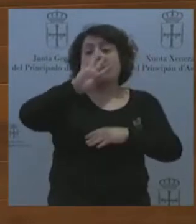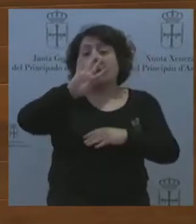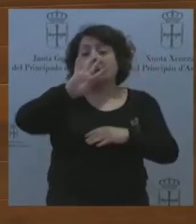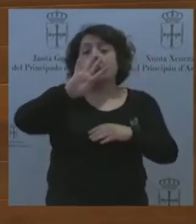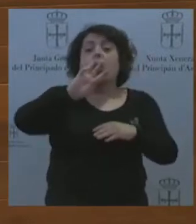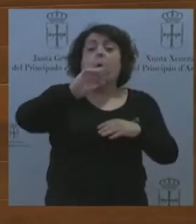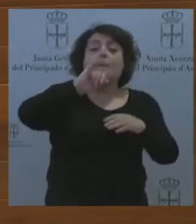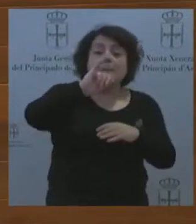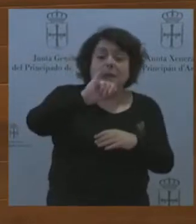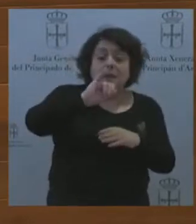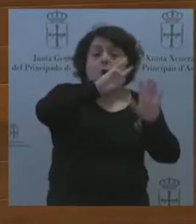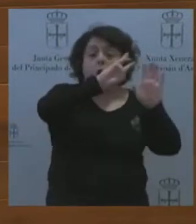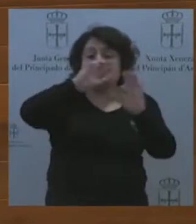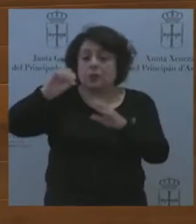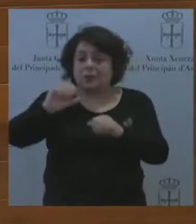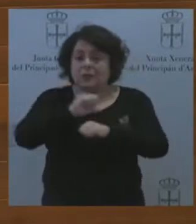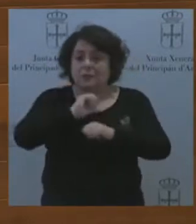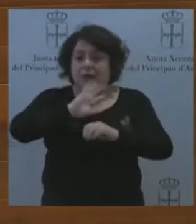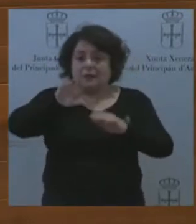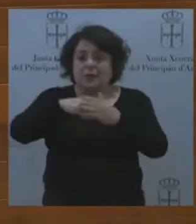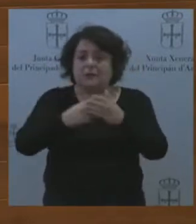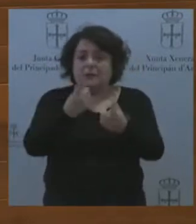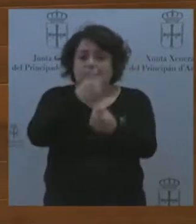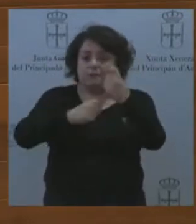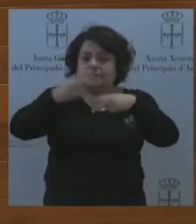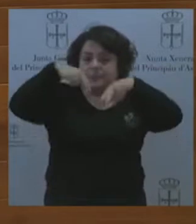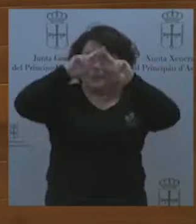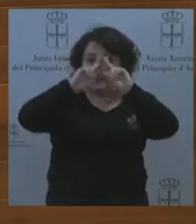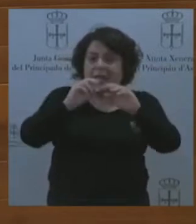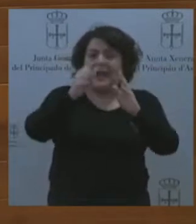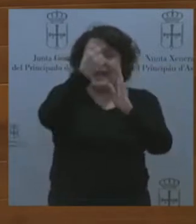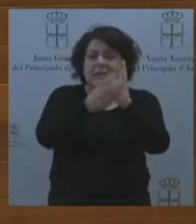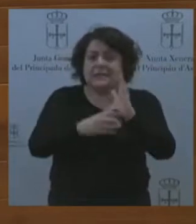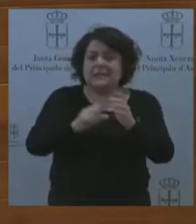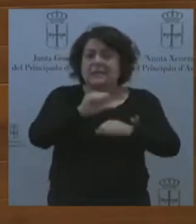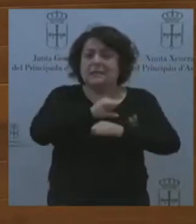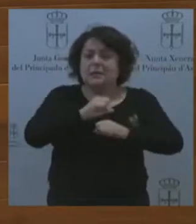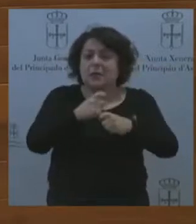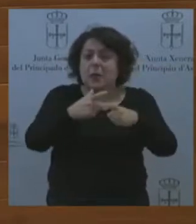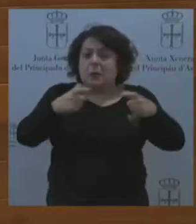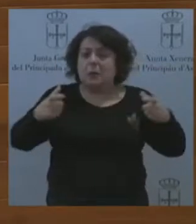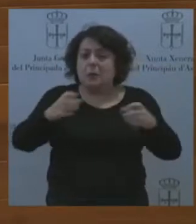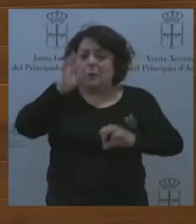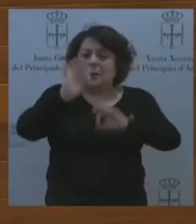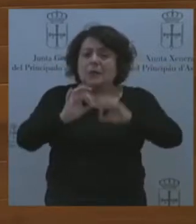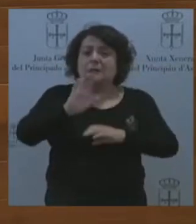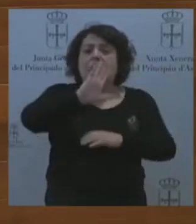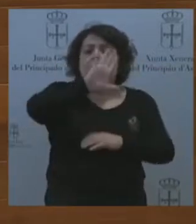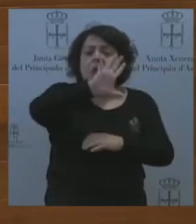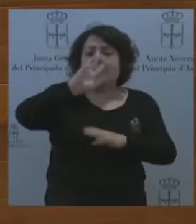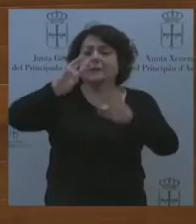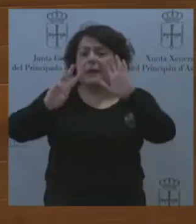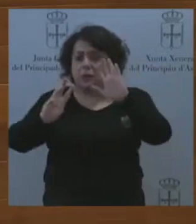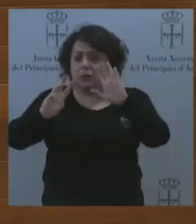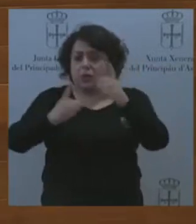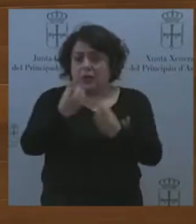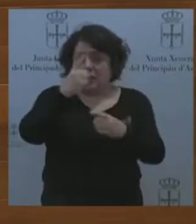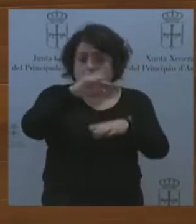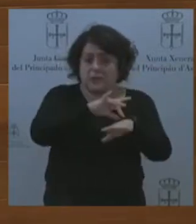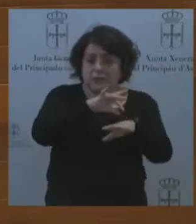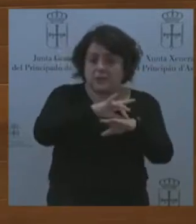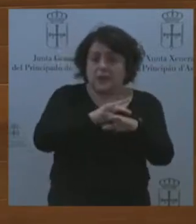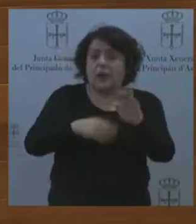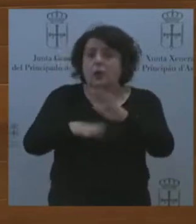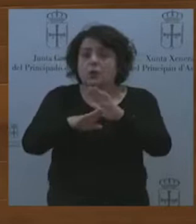listas de espera han aumentado hasta un 58% en algunas especialidades y seguimos con la falta de médicos y el cierre de